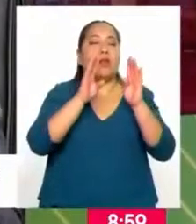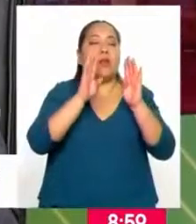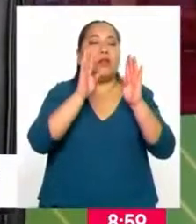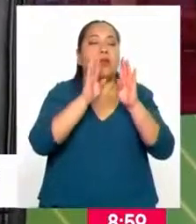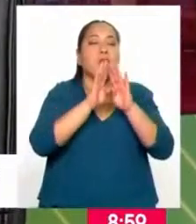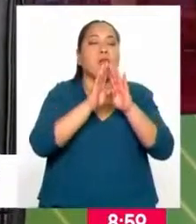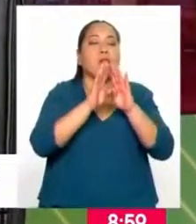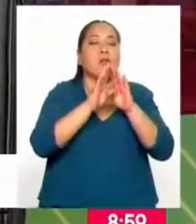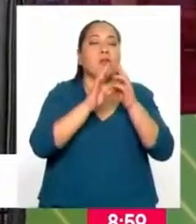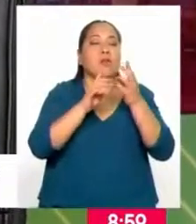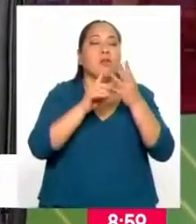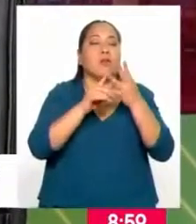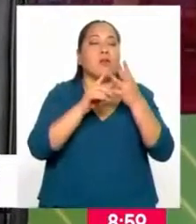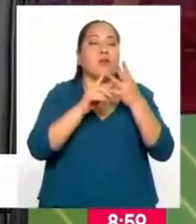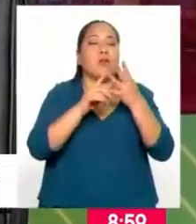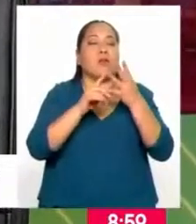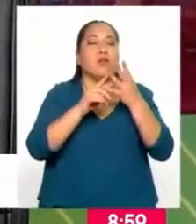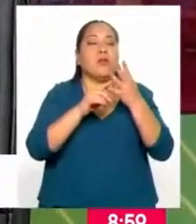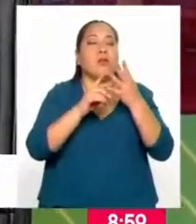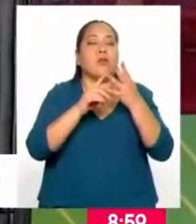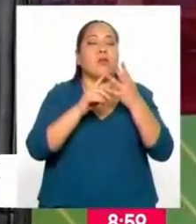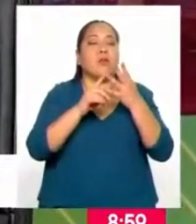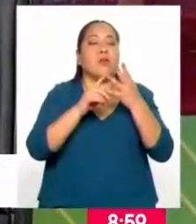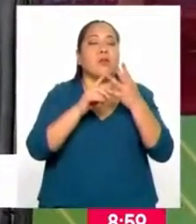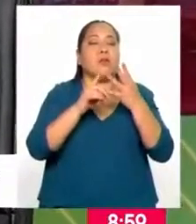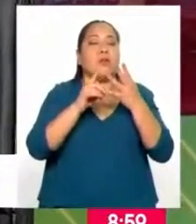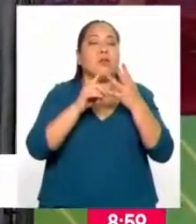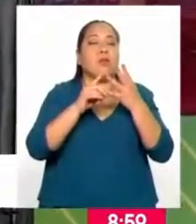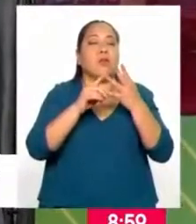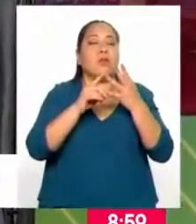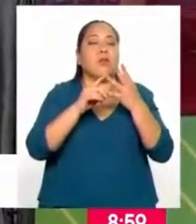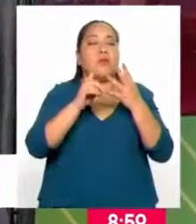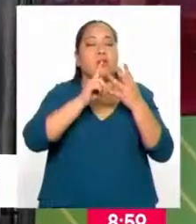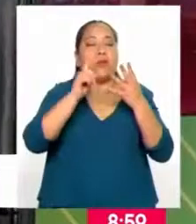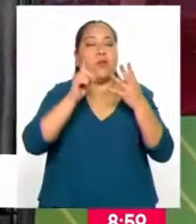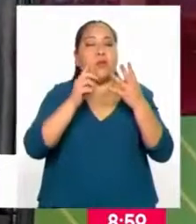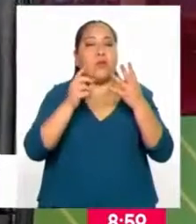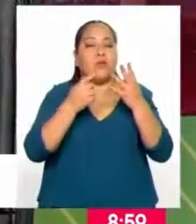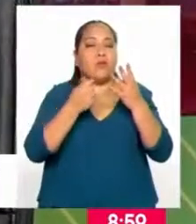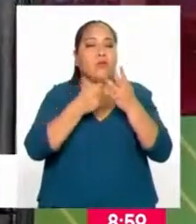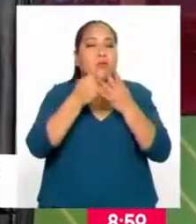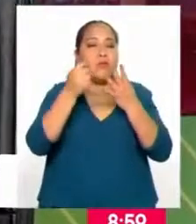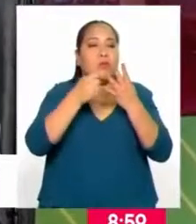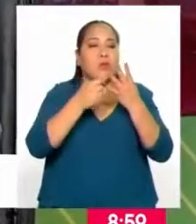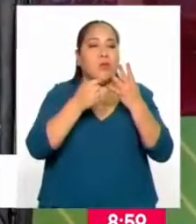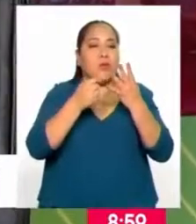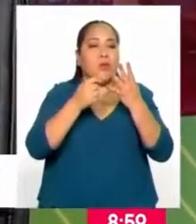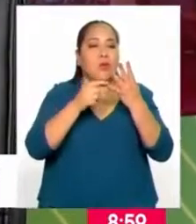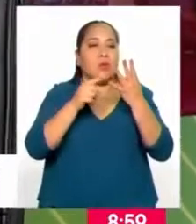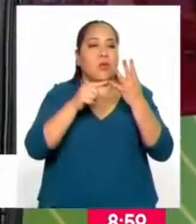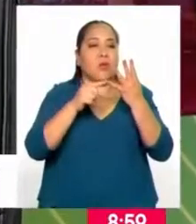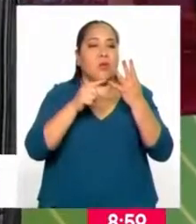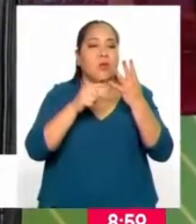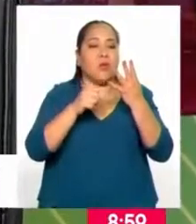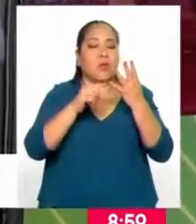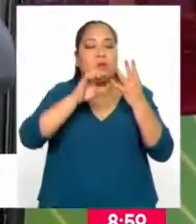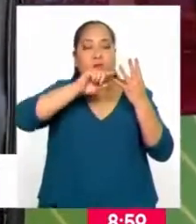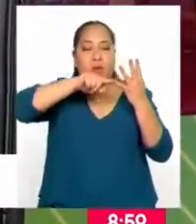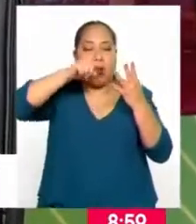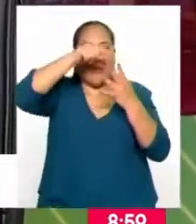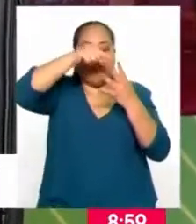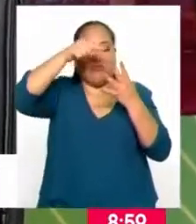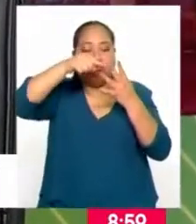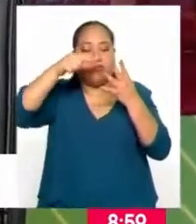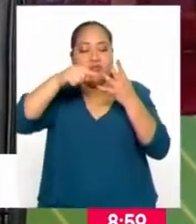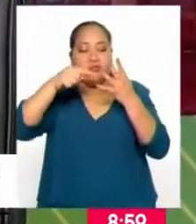a elecciones. Y la cuarta es por impedir el funcionamiento de los órganos del sistema electoral como el Jurado Nacional de Elecciones. Fuera de esos